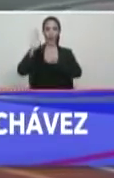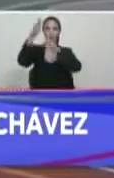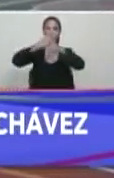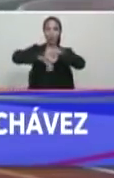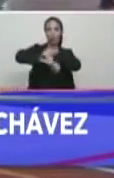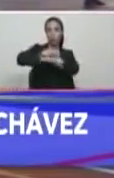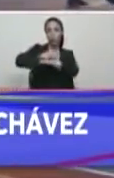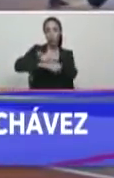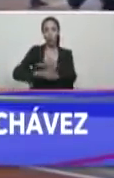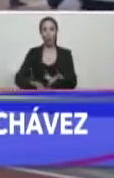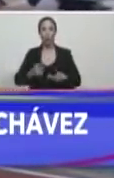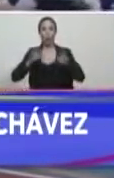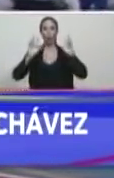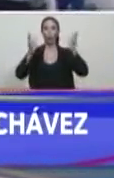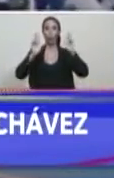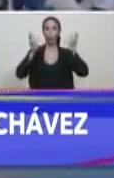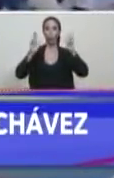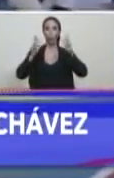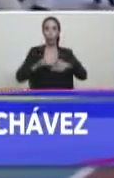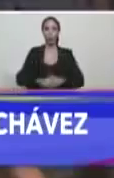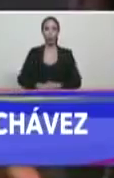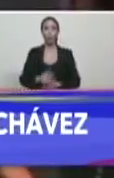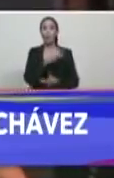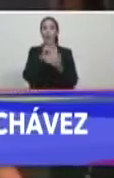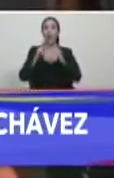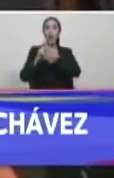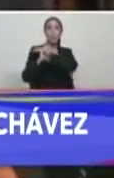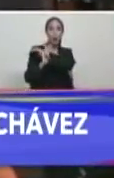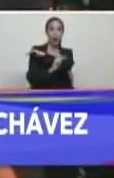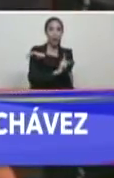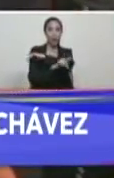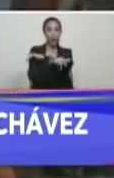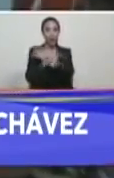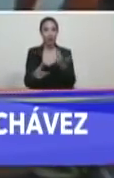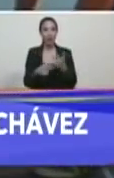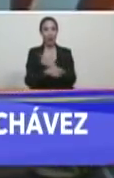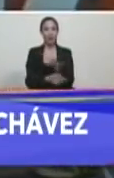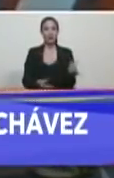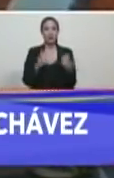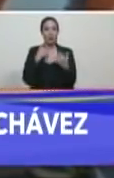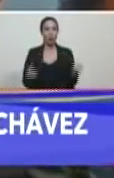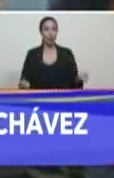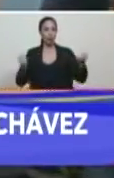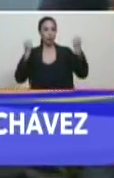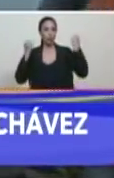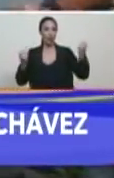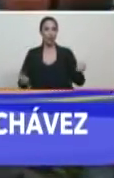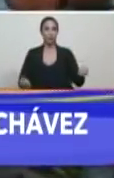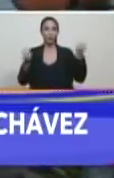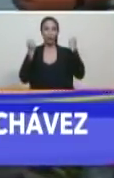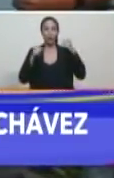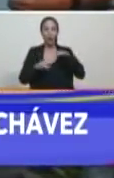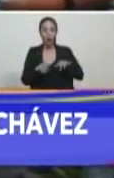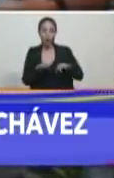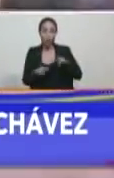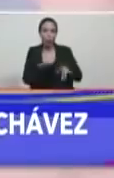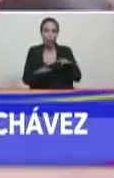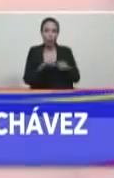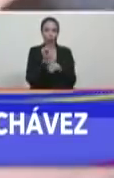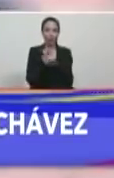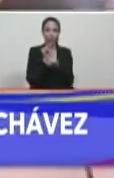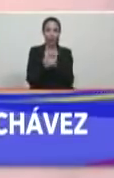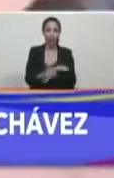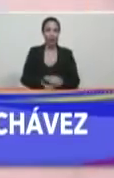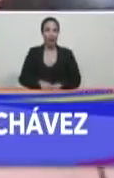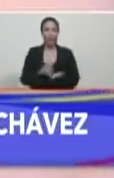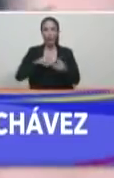sala, voleibol, un parque infantil, gimnasio, infocentro, un sala de boxeo, sala de